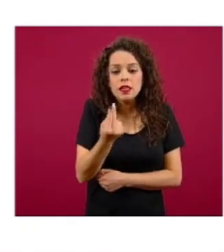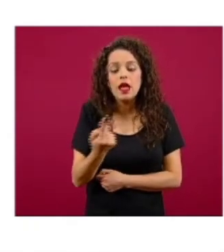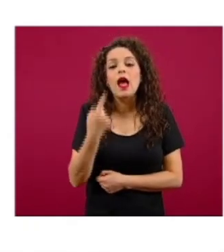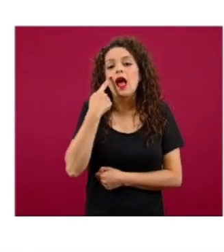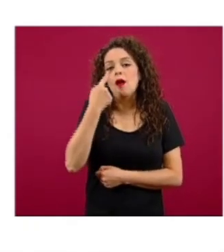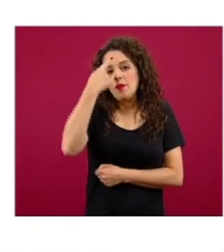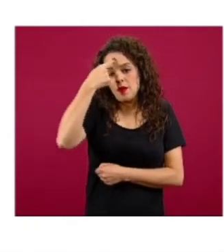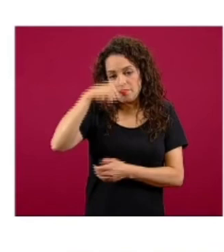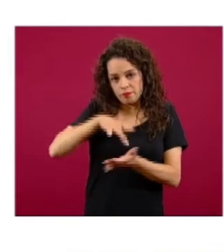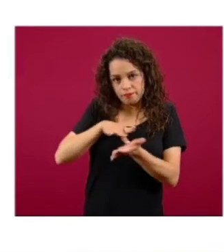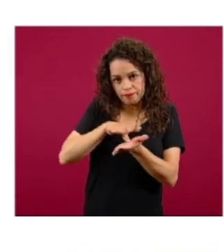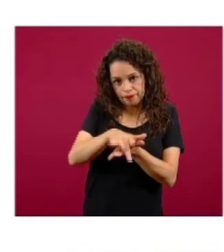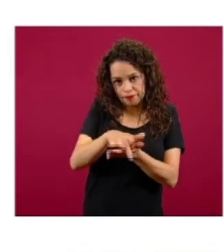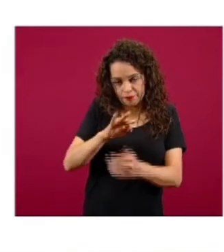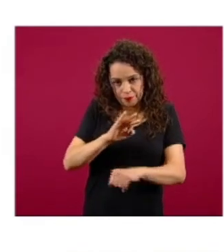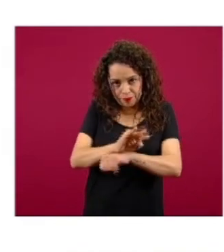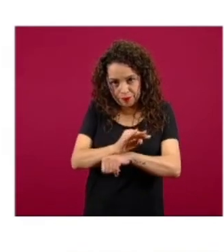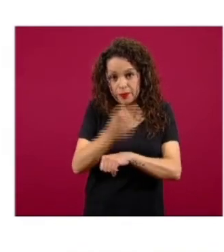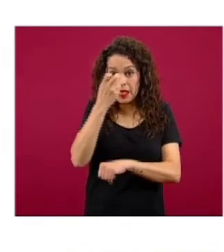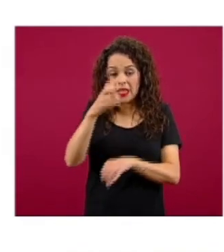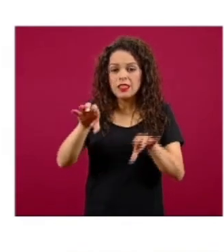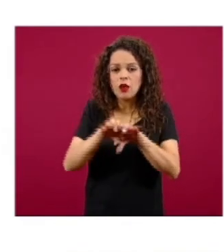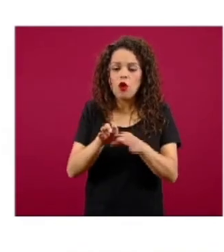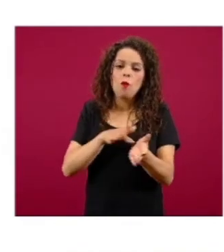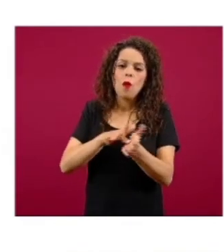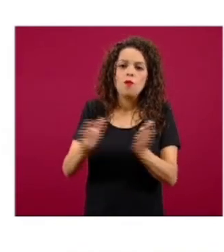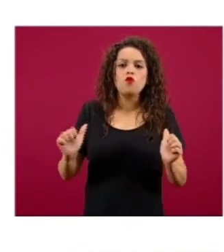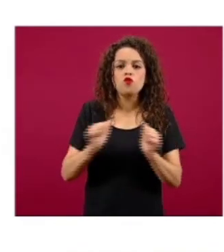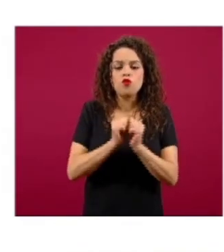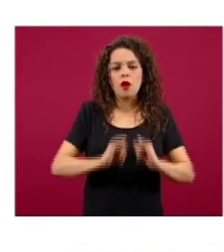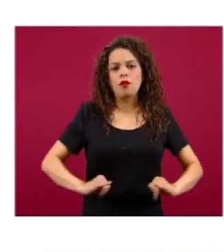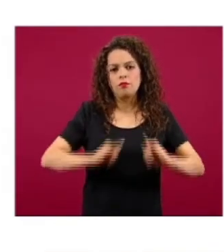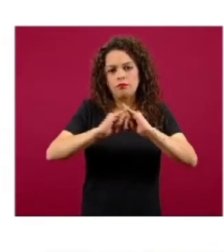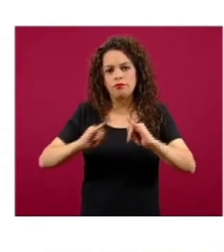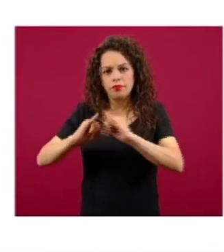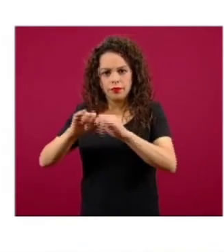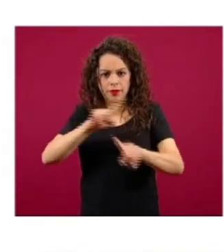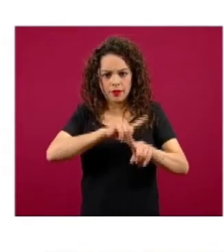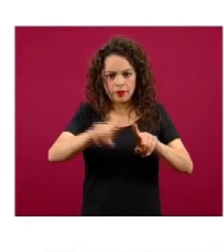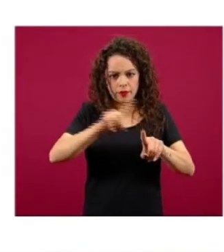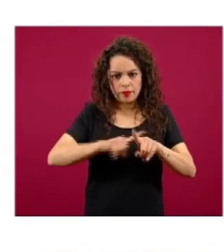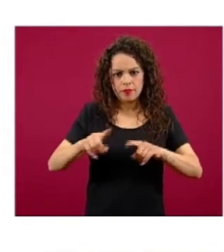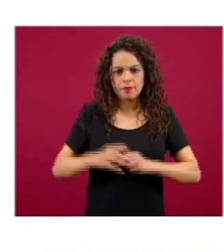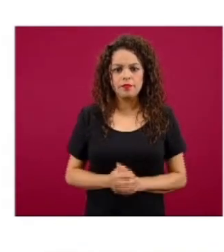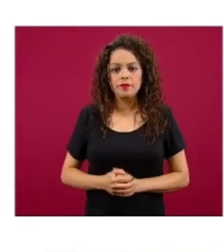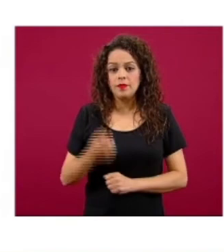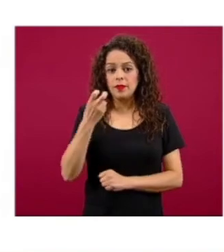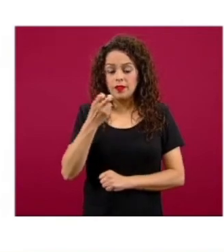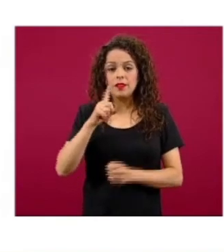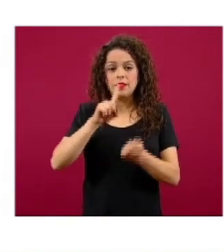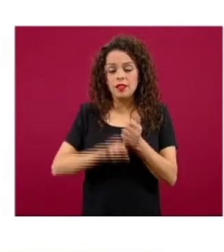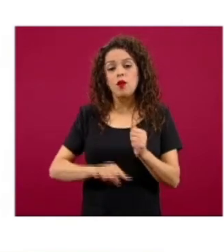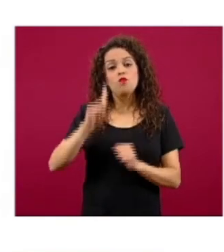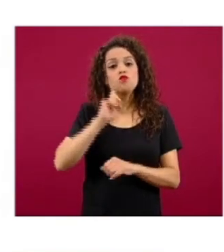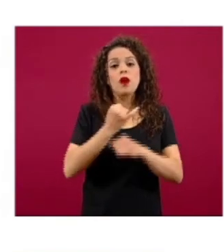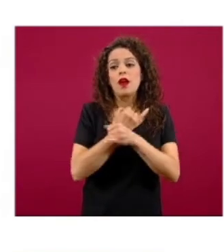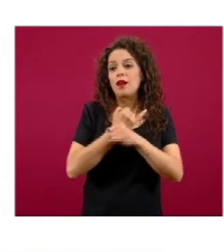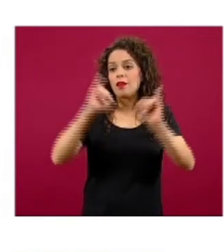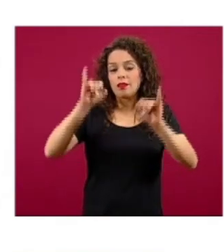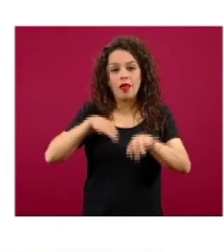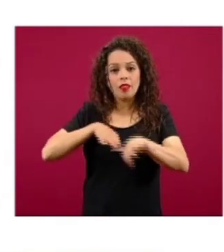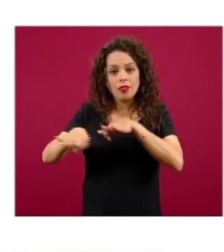las dependencias y, por ejemplo, la autonomía económica de las mujeres es clave para que las mujeres puedan